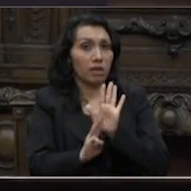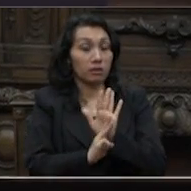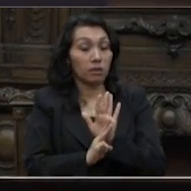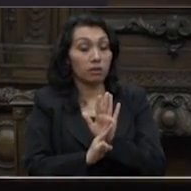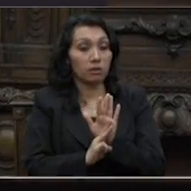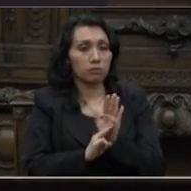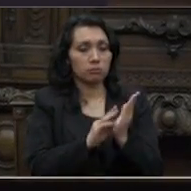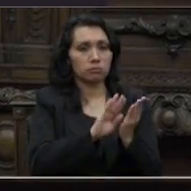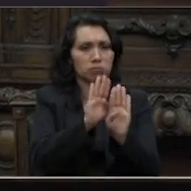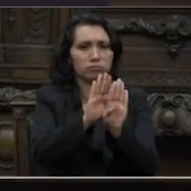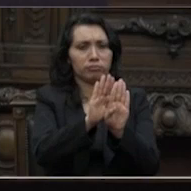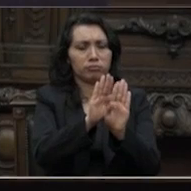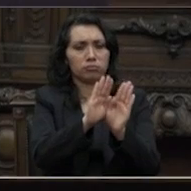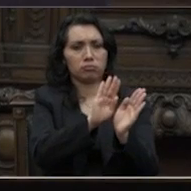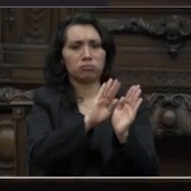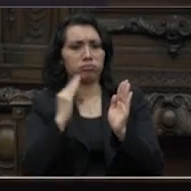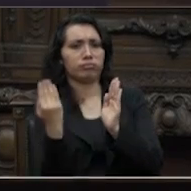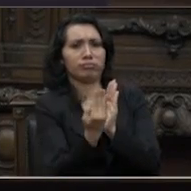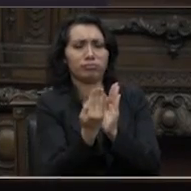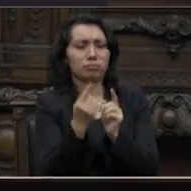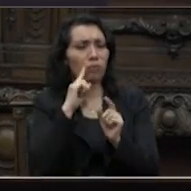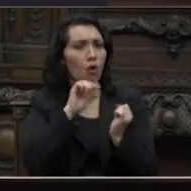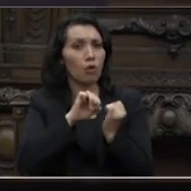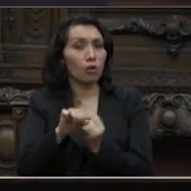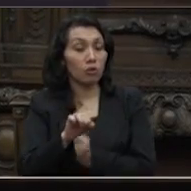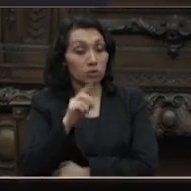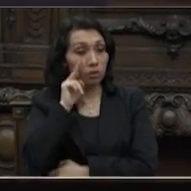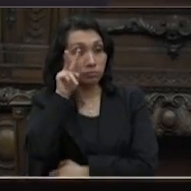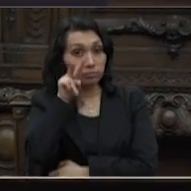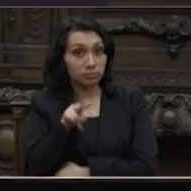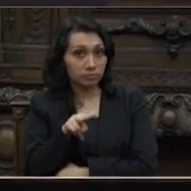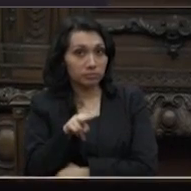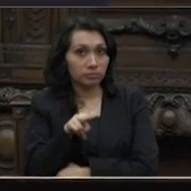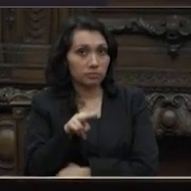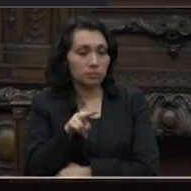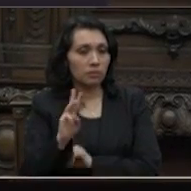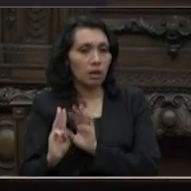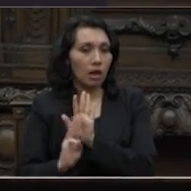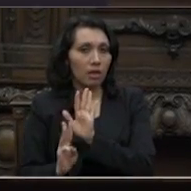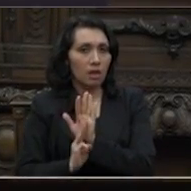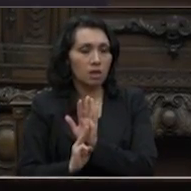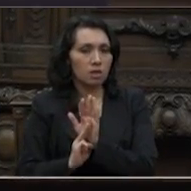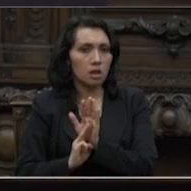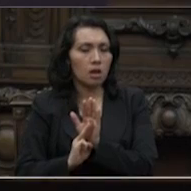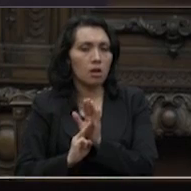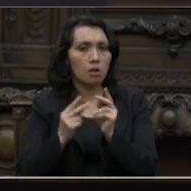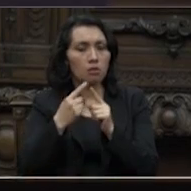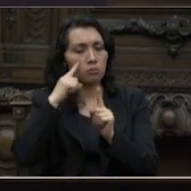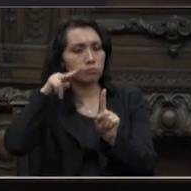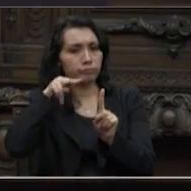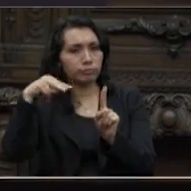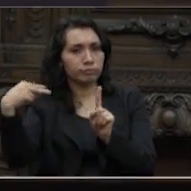se contrapone a esa mirada o a esa concepción de identidad unidimensional.